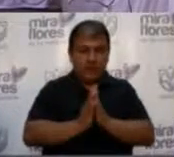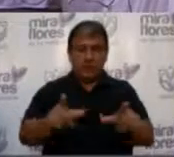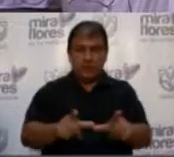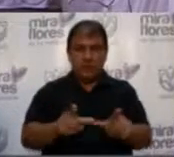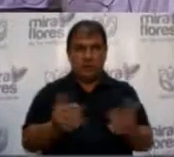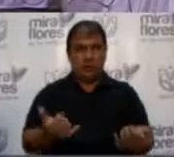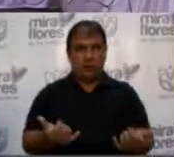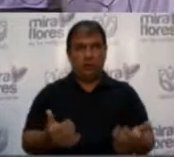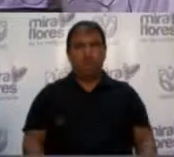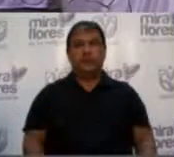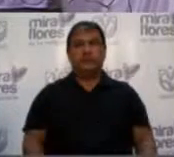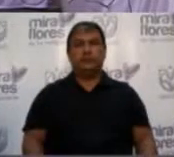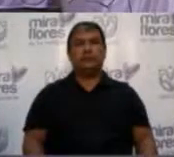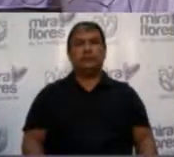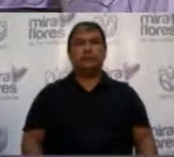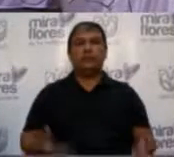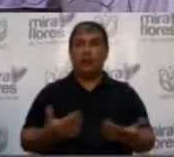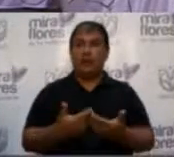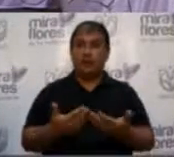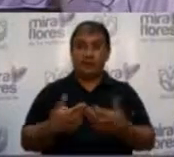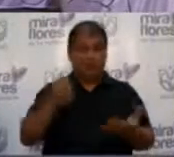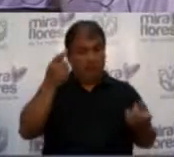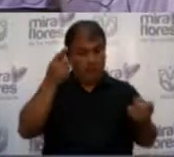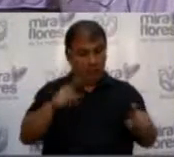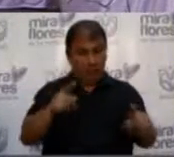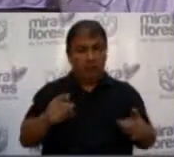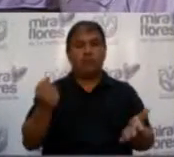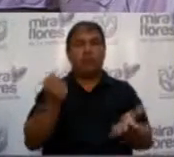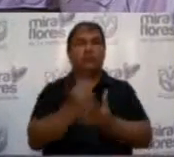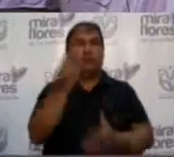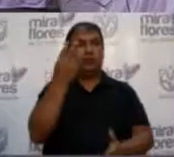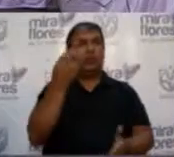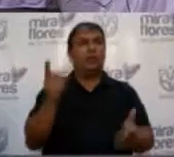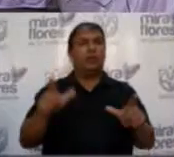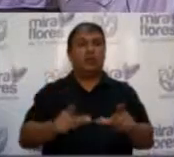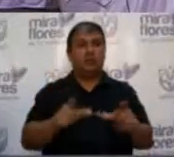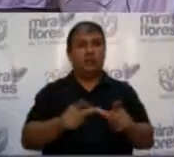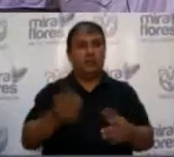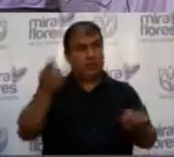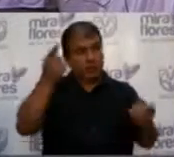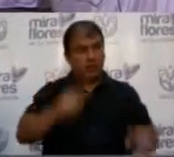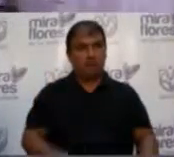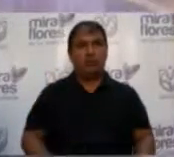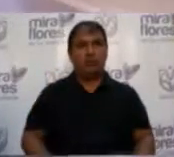licencia. Si estamos de acuerdo, aprobaremos estas dos licencias. ¿Estamos de